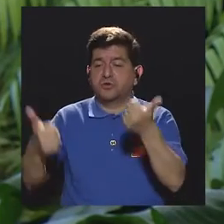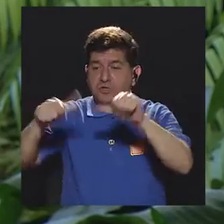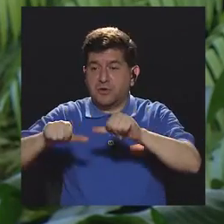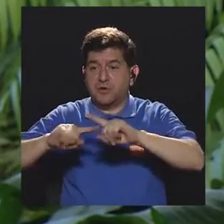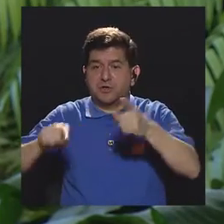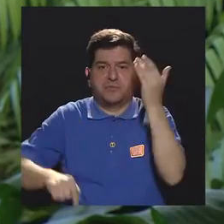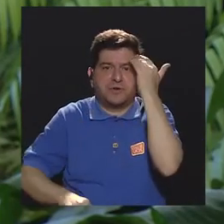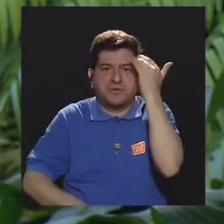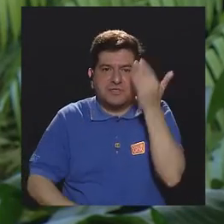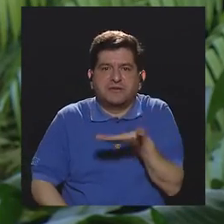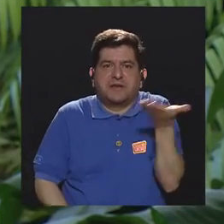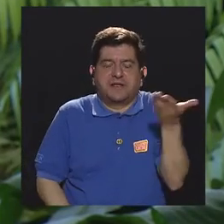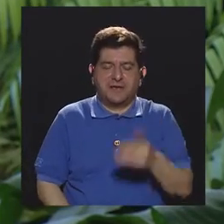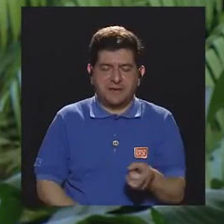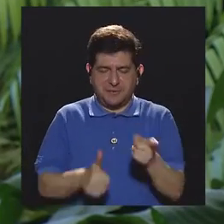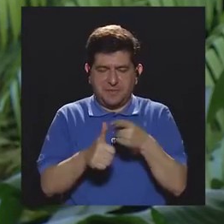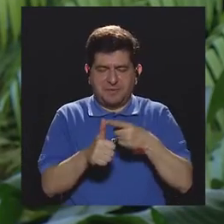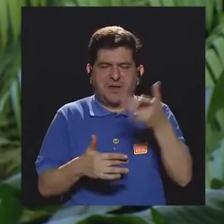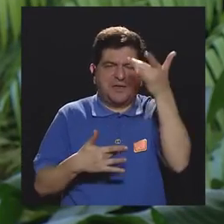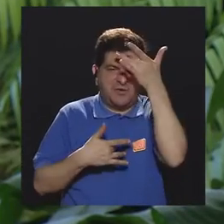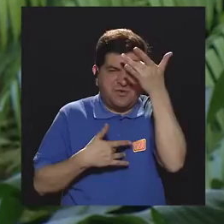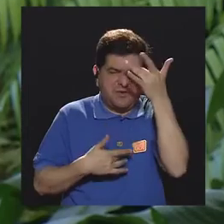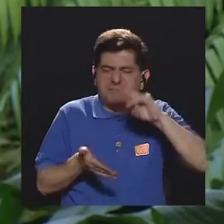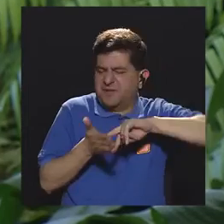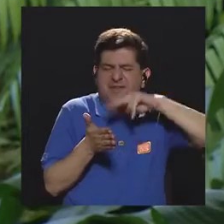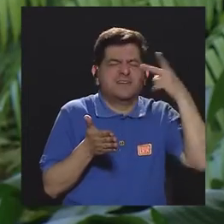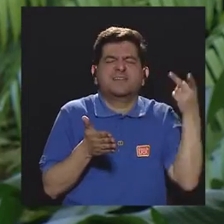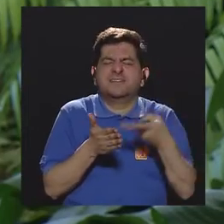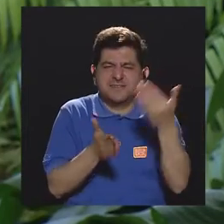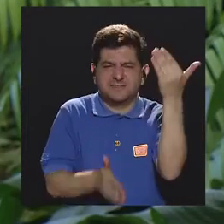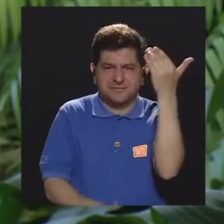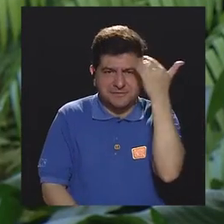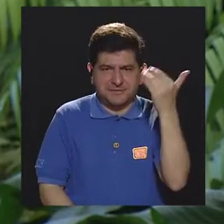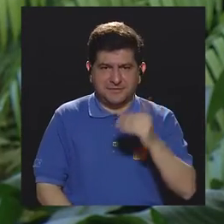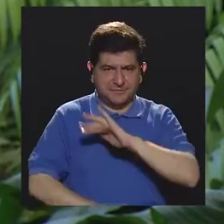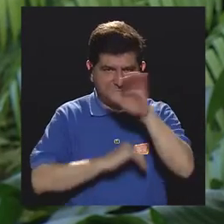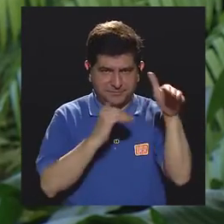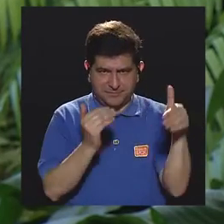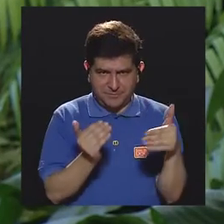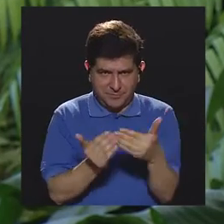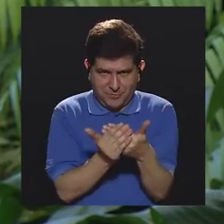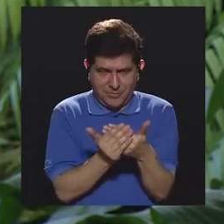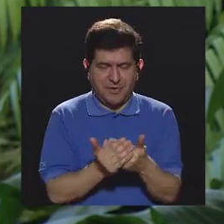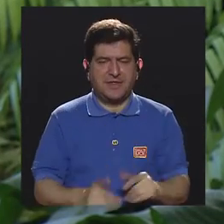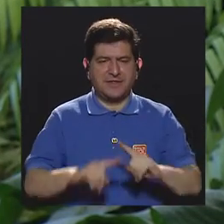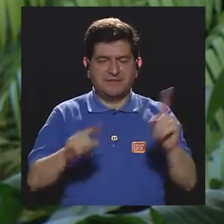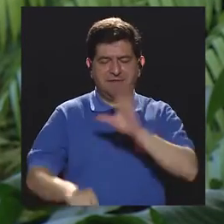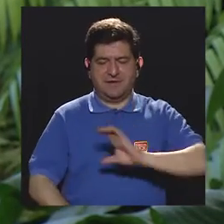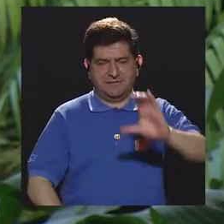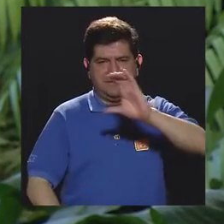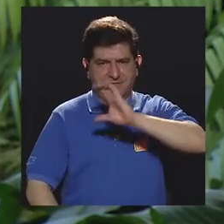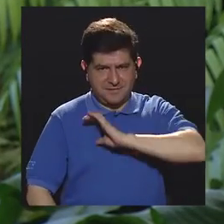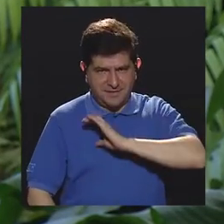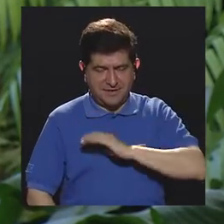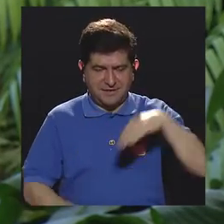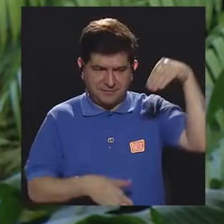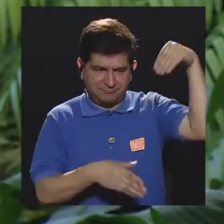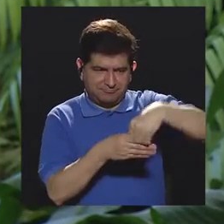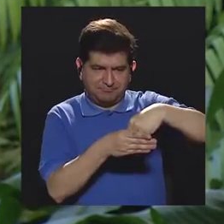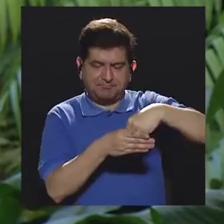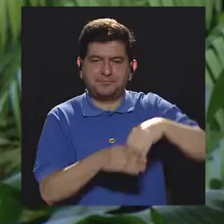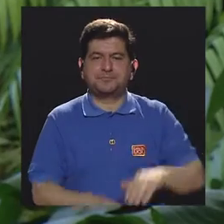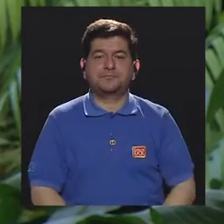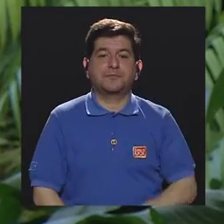qué es. Primero aprender qué es esta enfermedad, de qué se trata, todas las aristas que